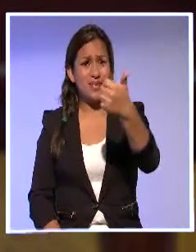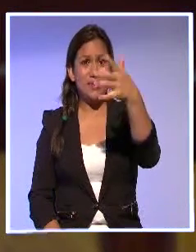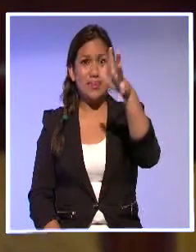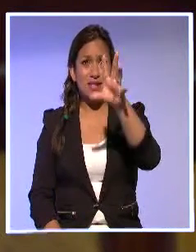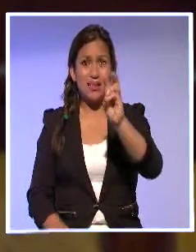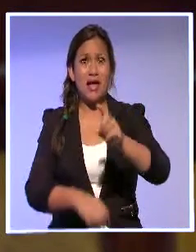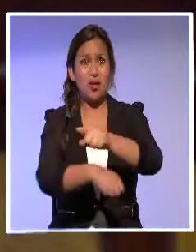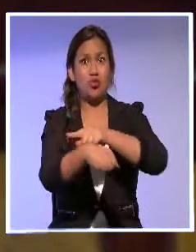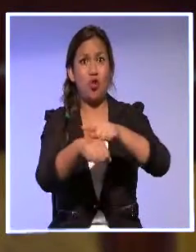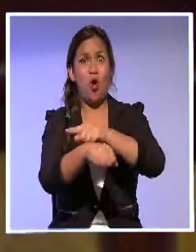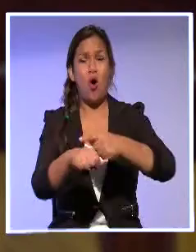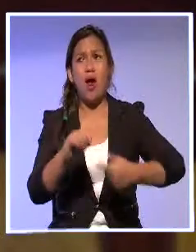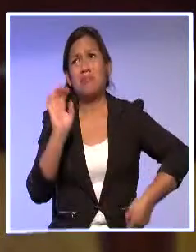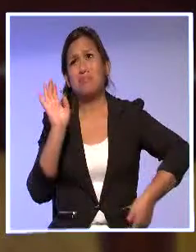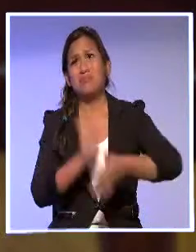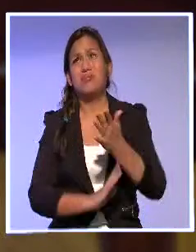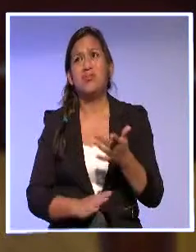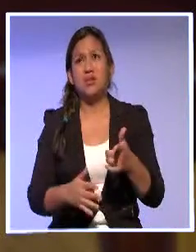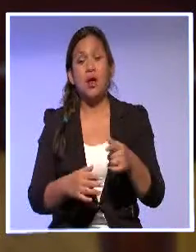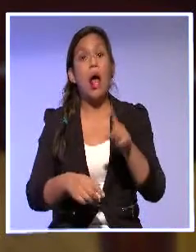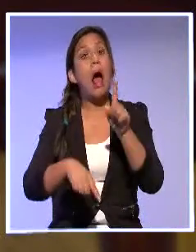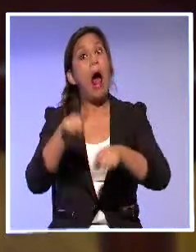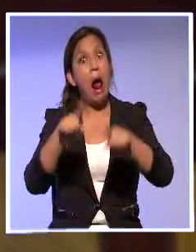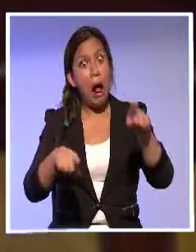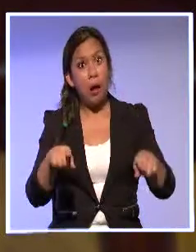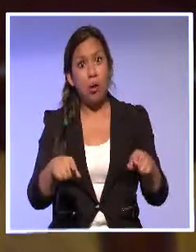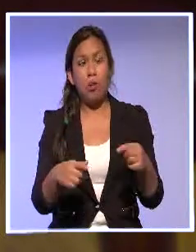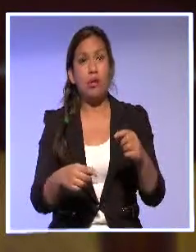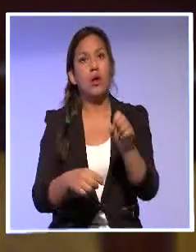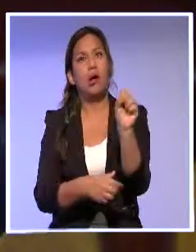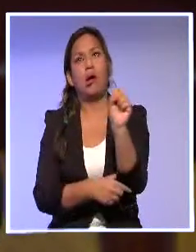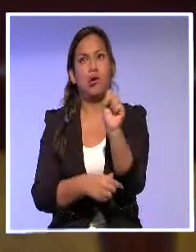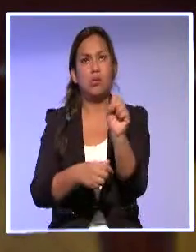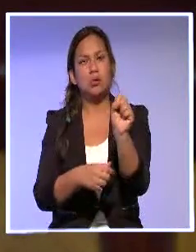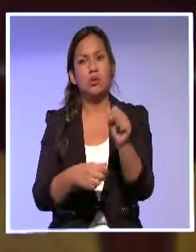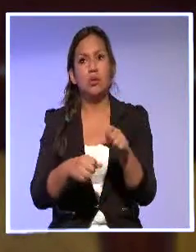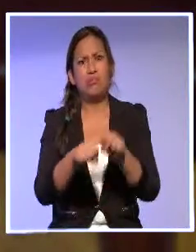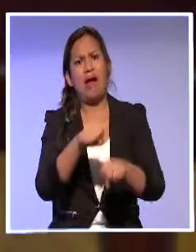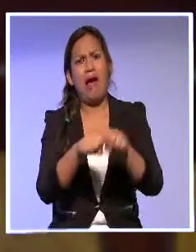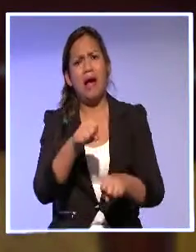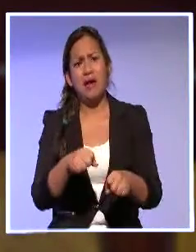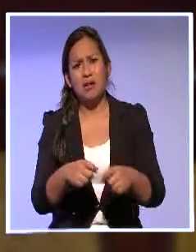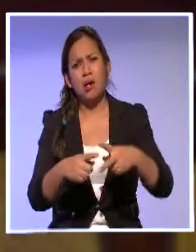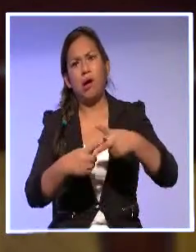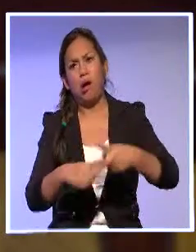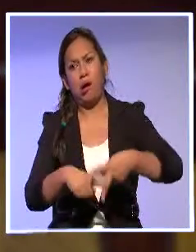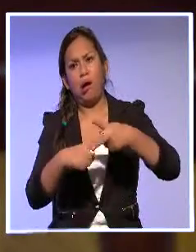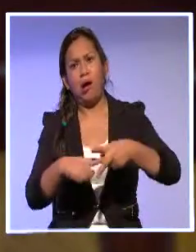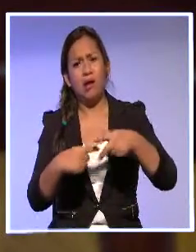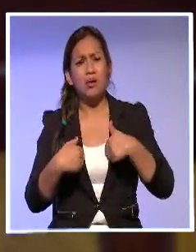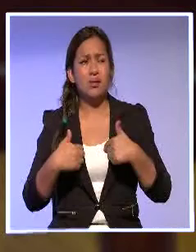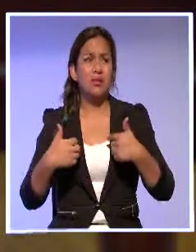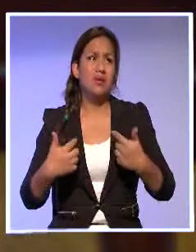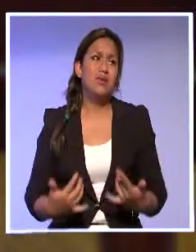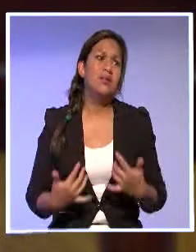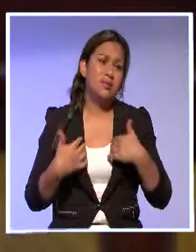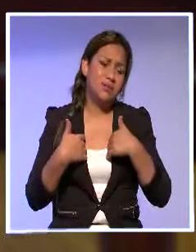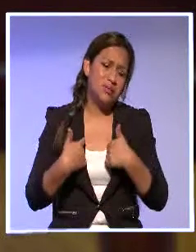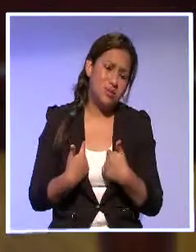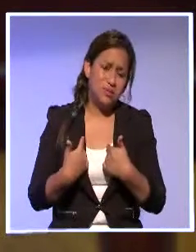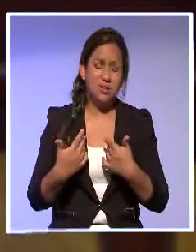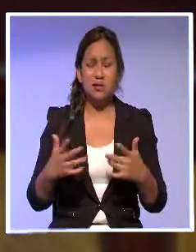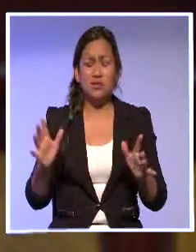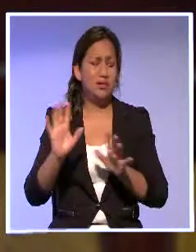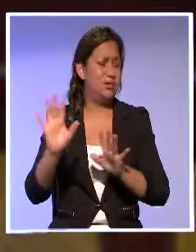horas muchas veces se dañaba se bajaba algo y los camiones estaban ahí y se daña yo realmente tenían una pésima idea